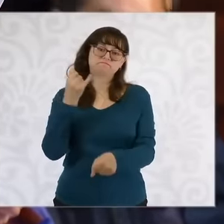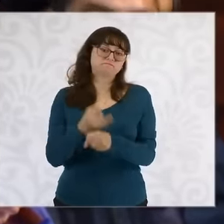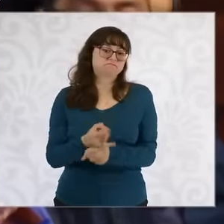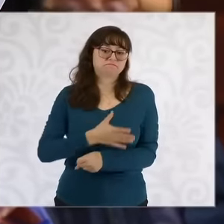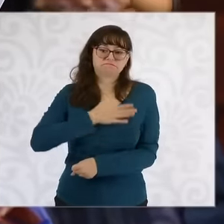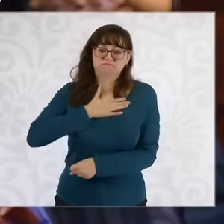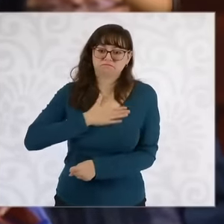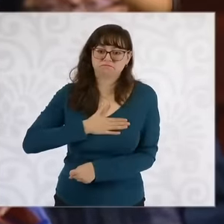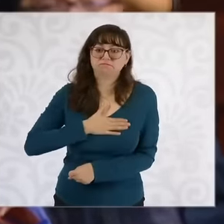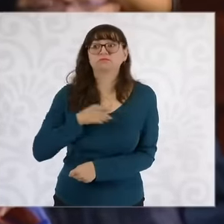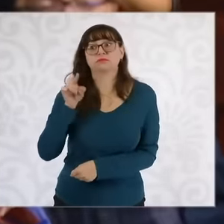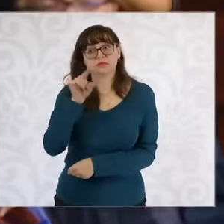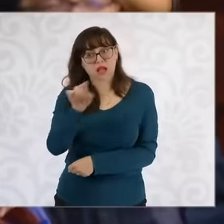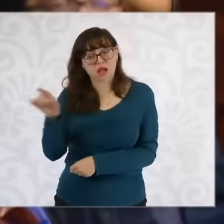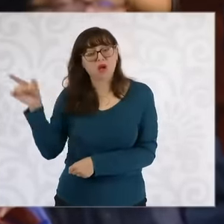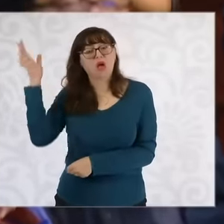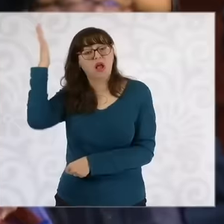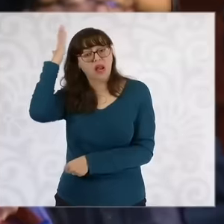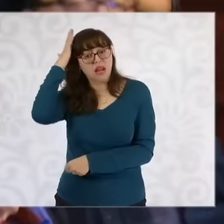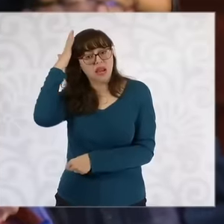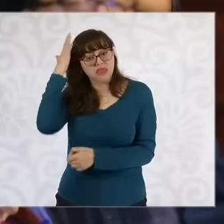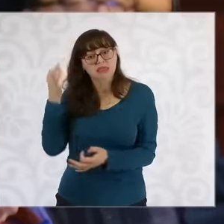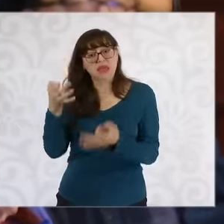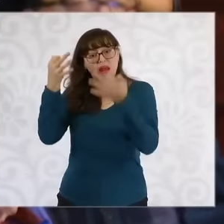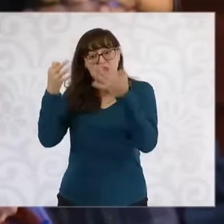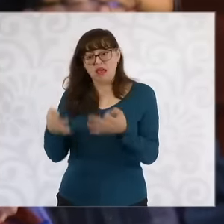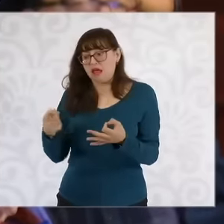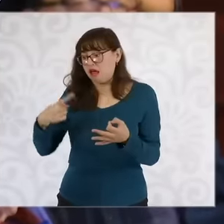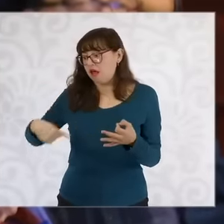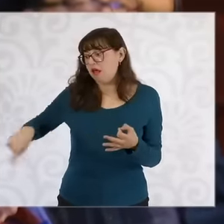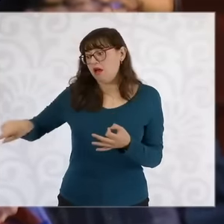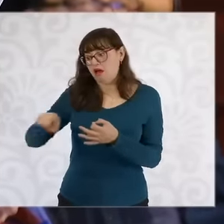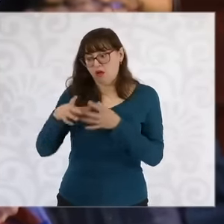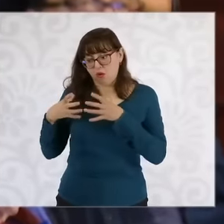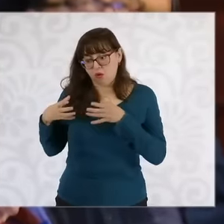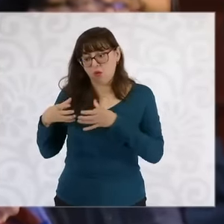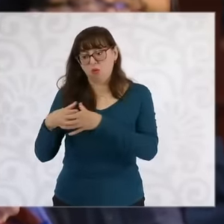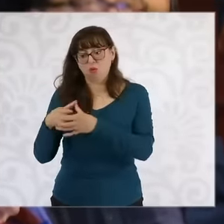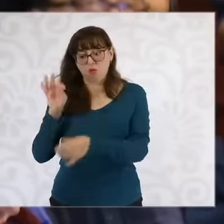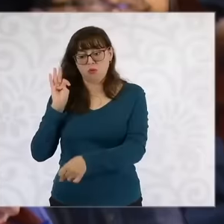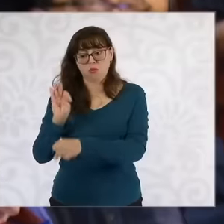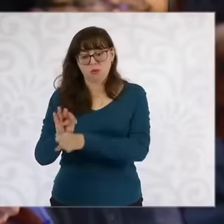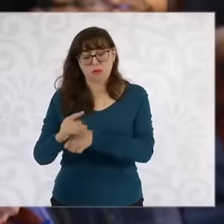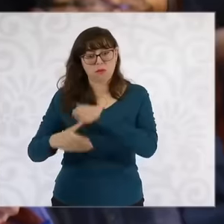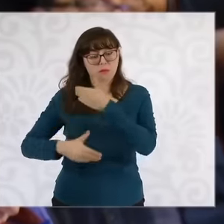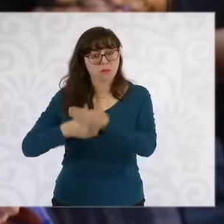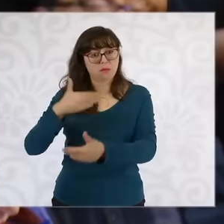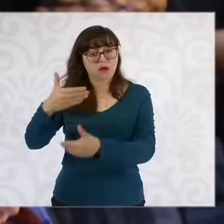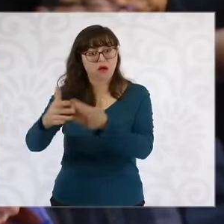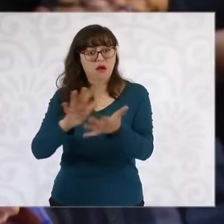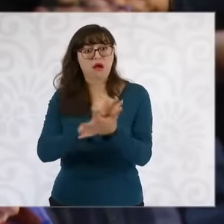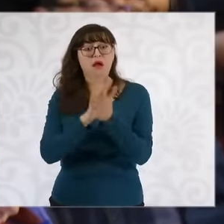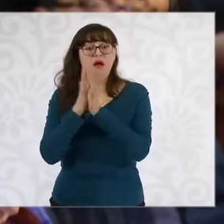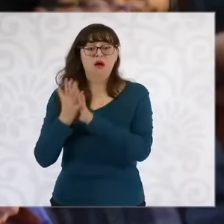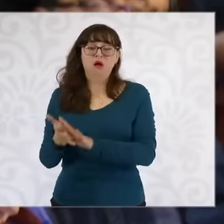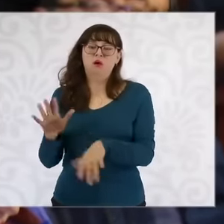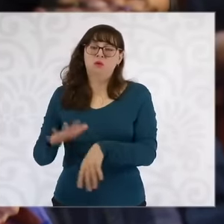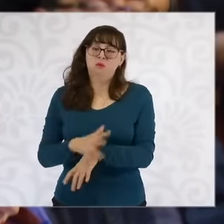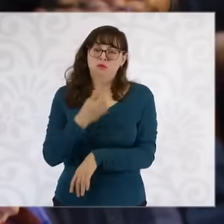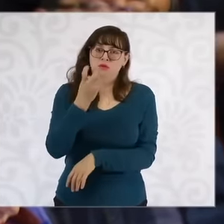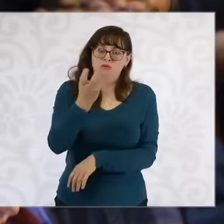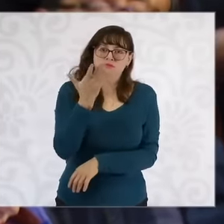los legítimos liderazgos que dan impulso a los cambios sociales. Por eso es que es oportuno solicitar